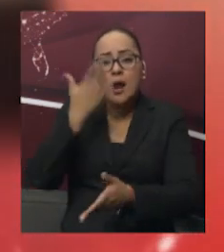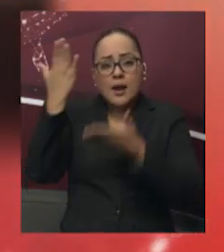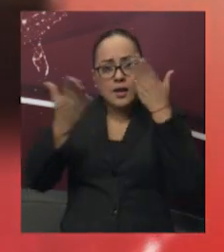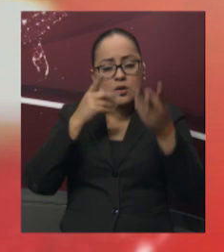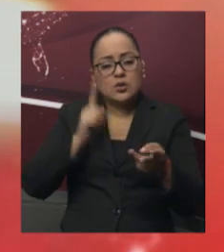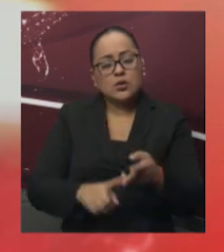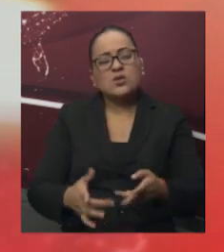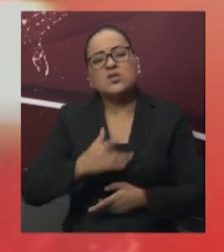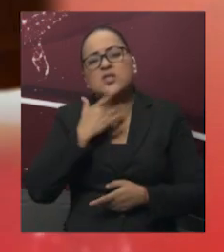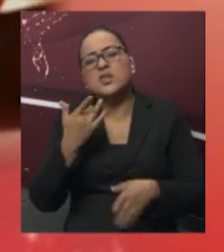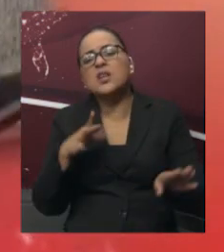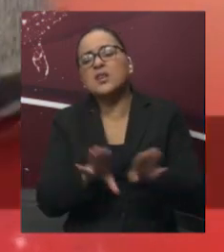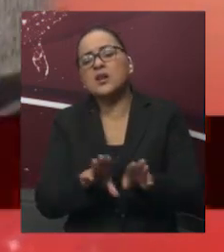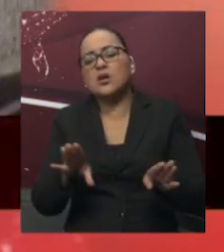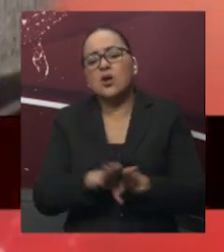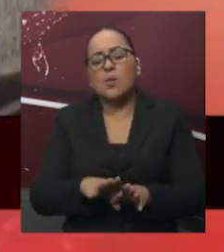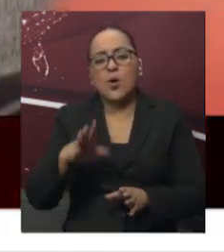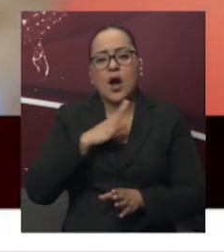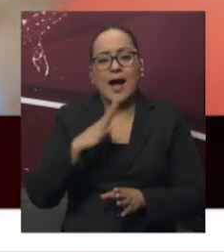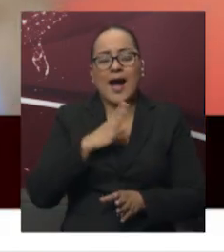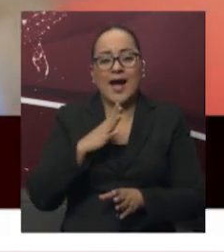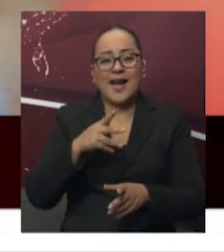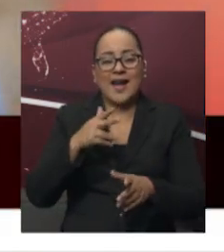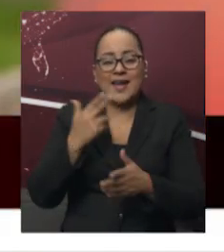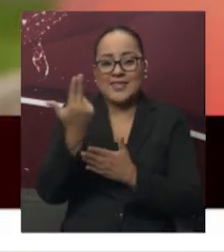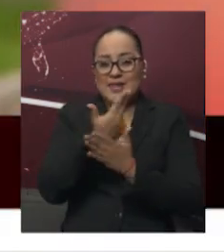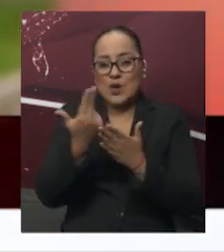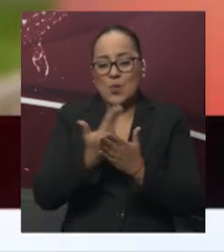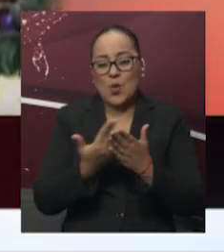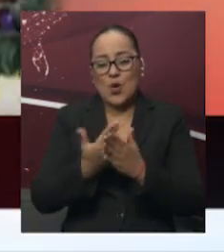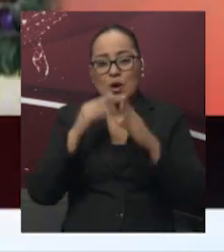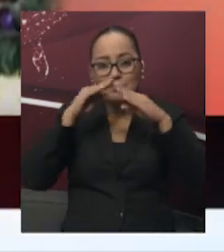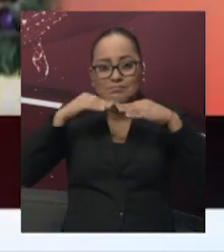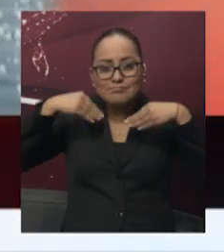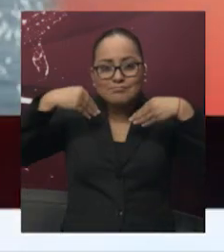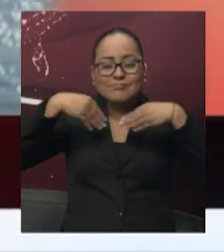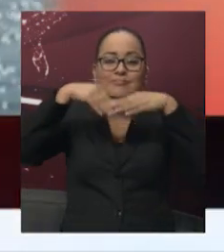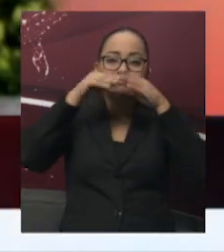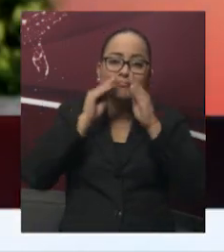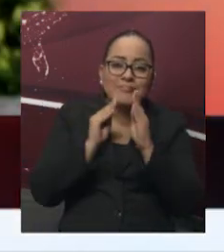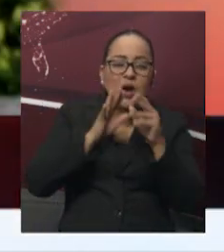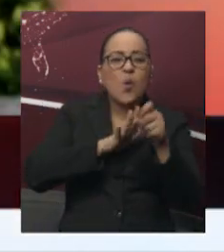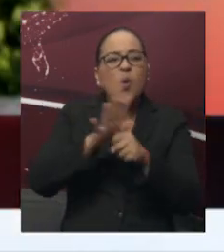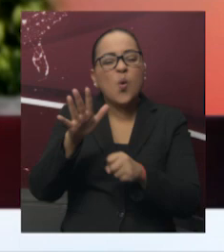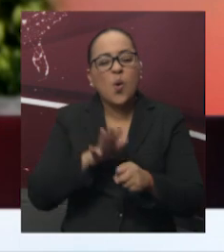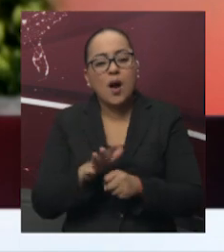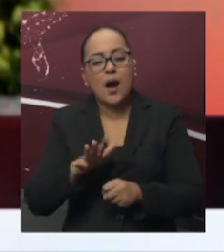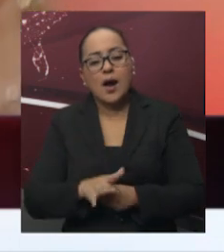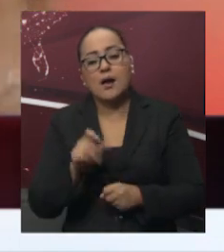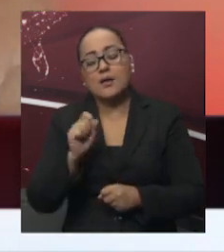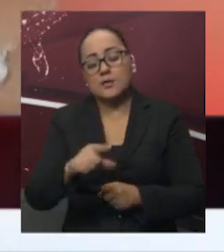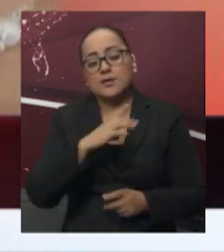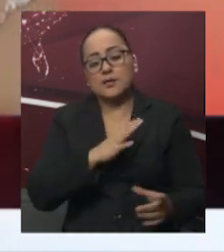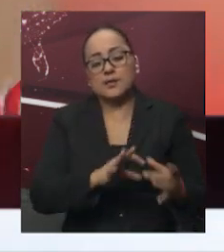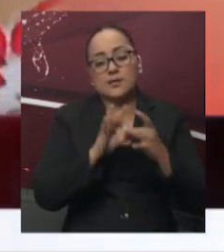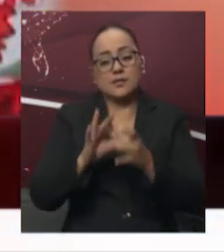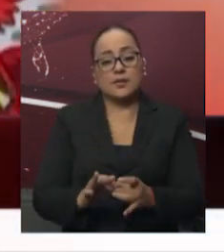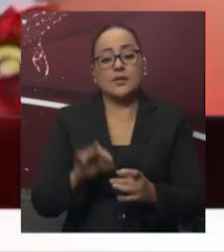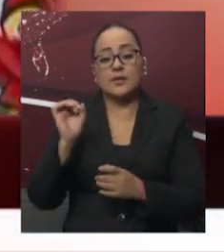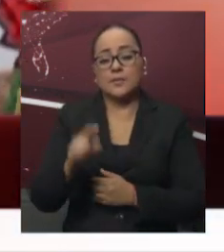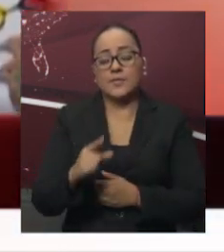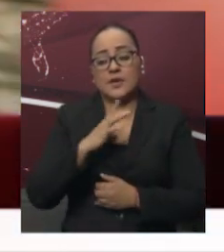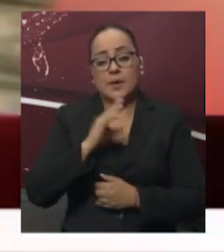se siente, con caritas, con emojis que van cambiando porque claro, la juventud necesita ver